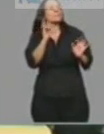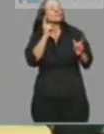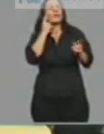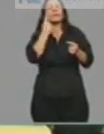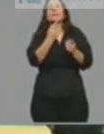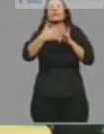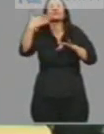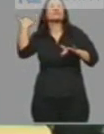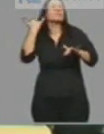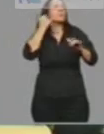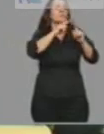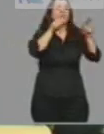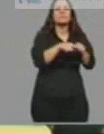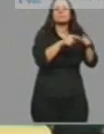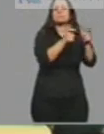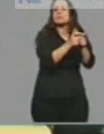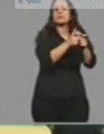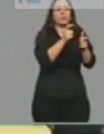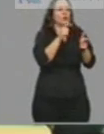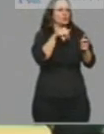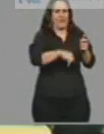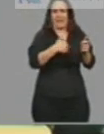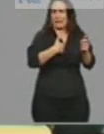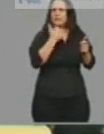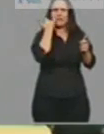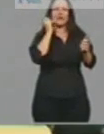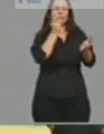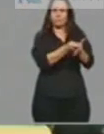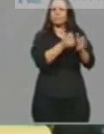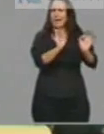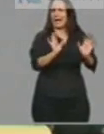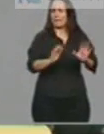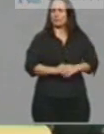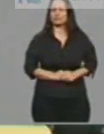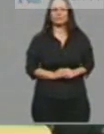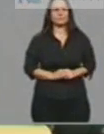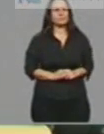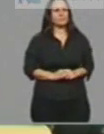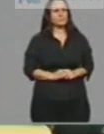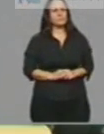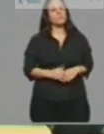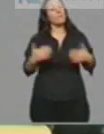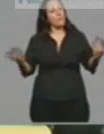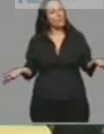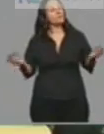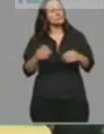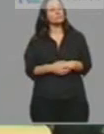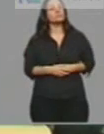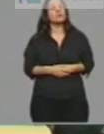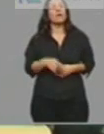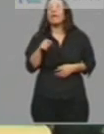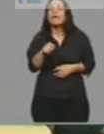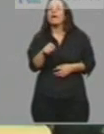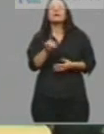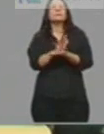protagonizado pagando títulos emitidos aquí en la Argentina. Y el deber fundamental de esto